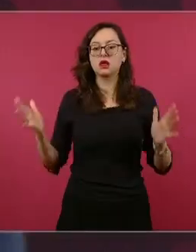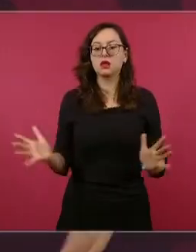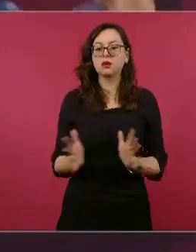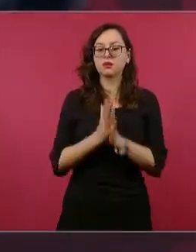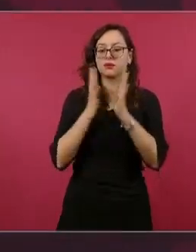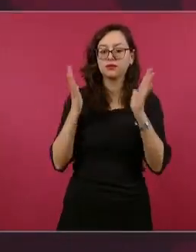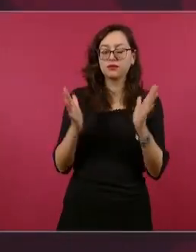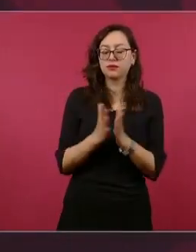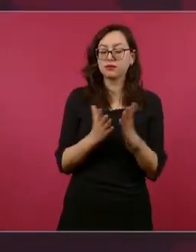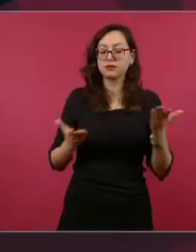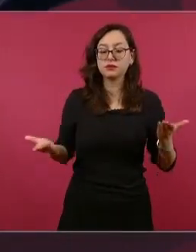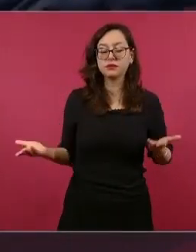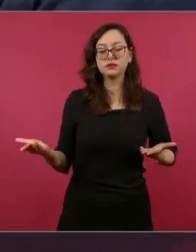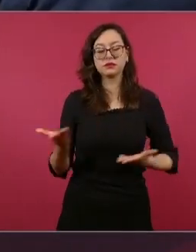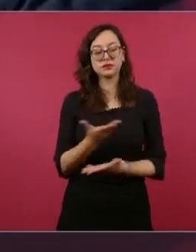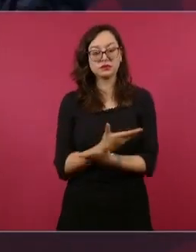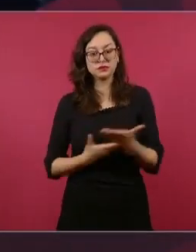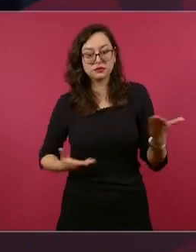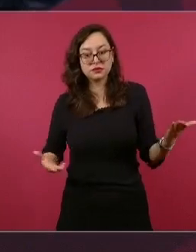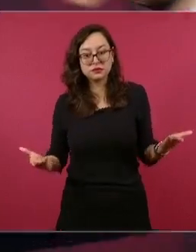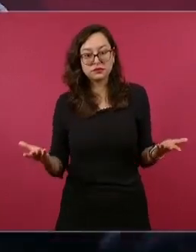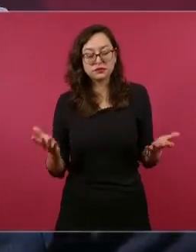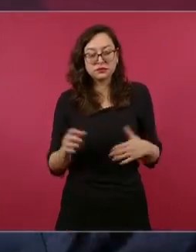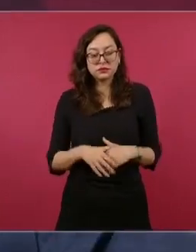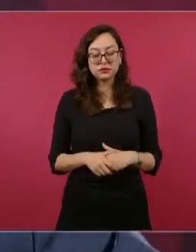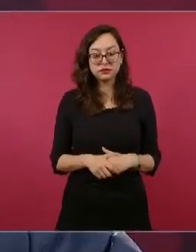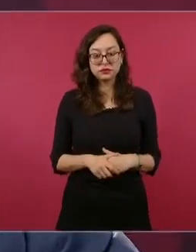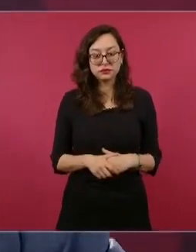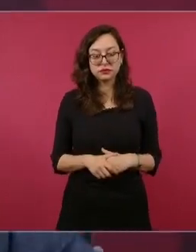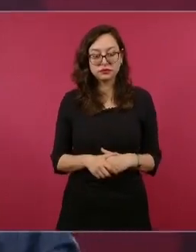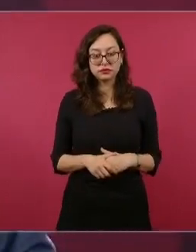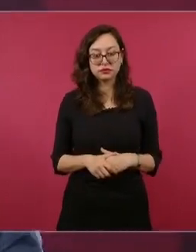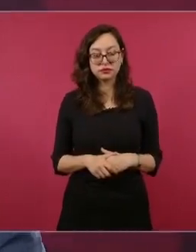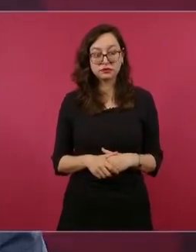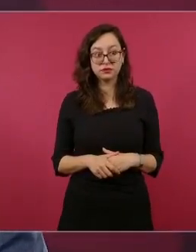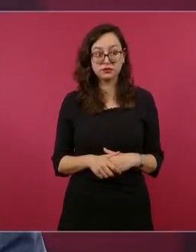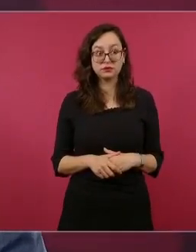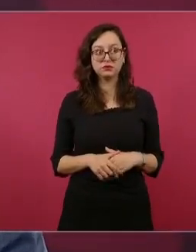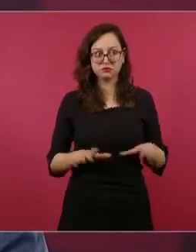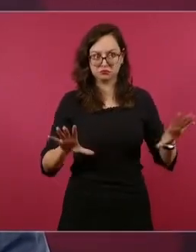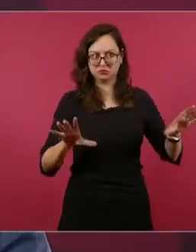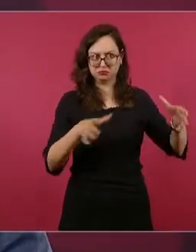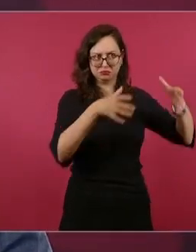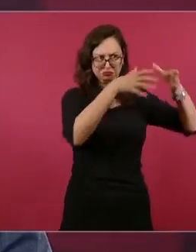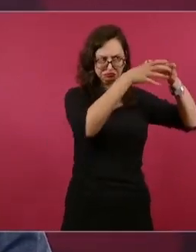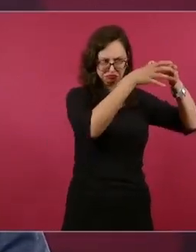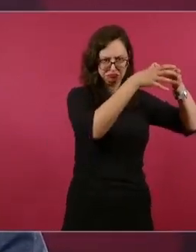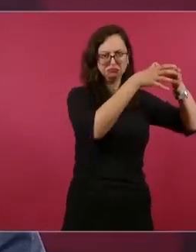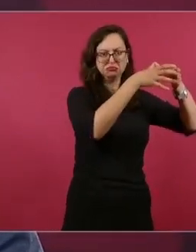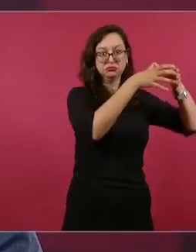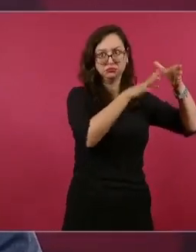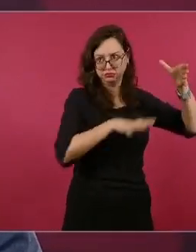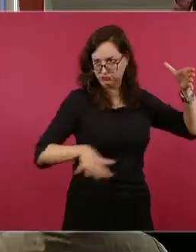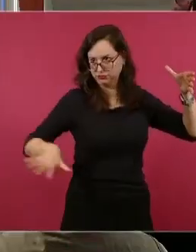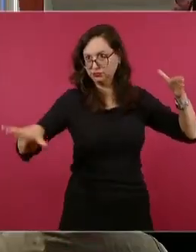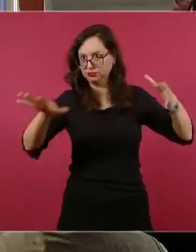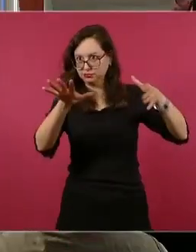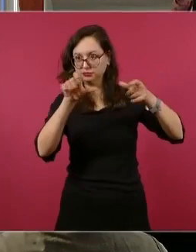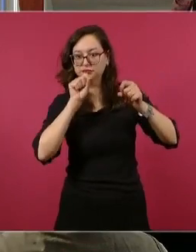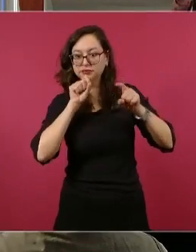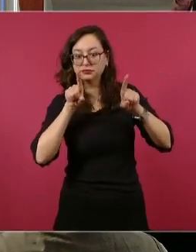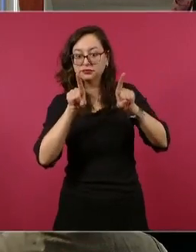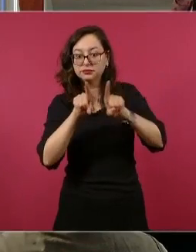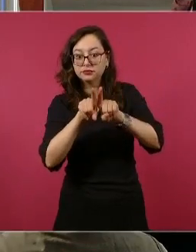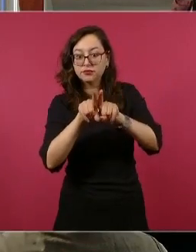a los de arriba y a todos los ciudadanos. Y precisamente por este